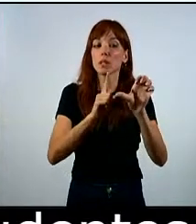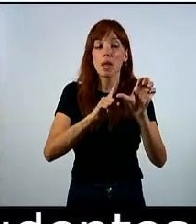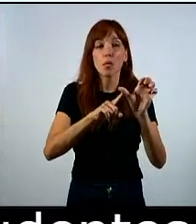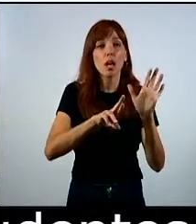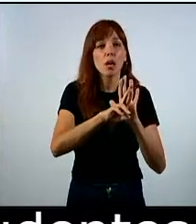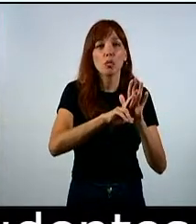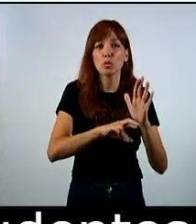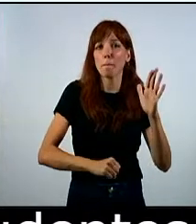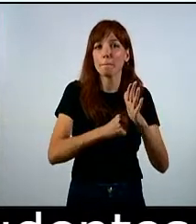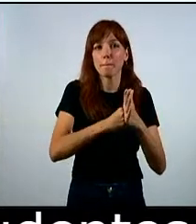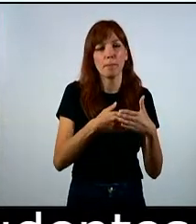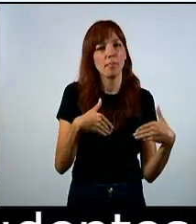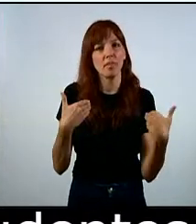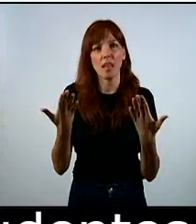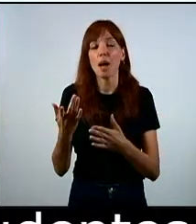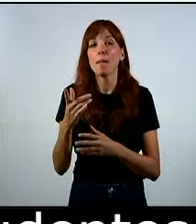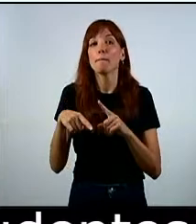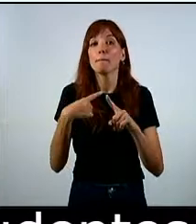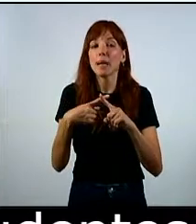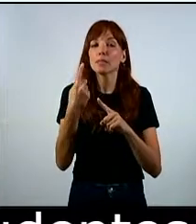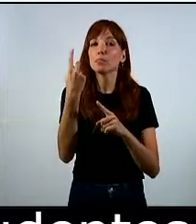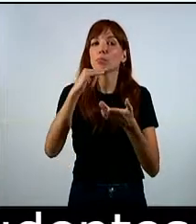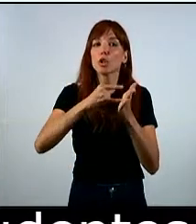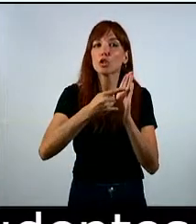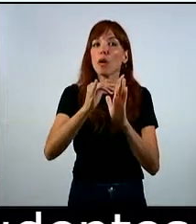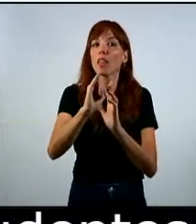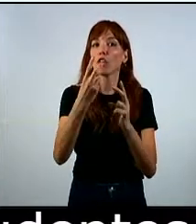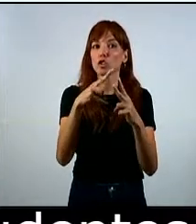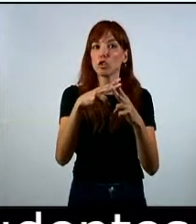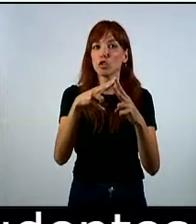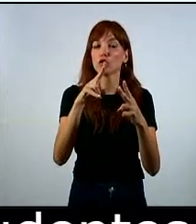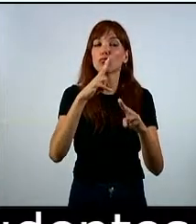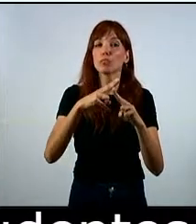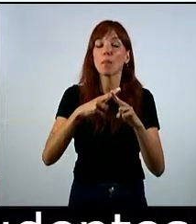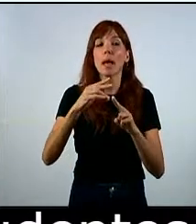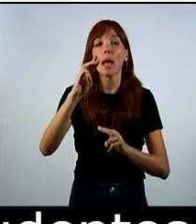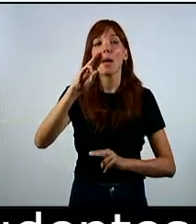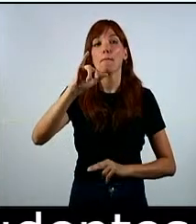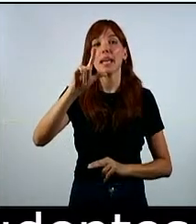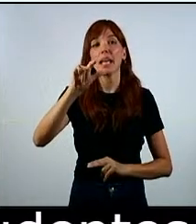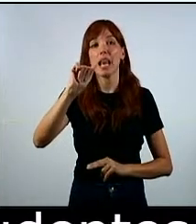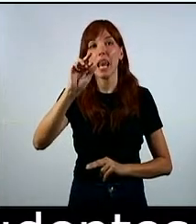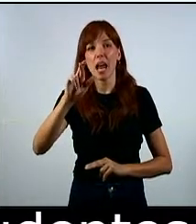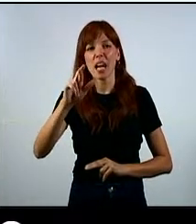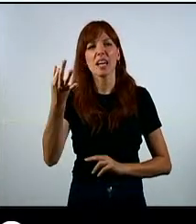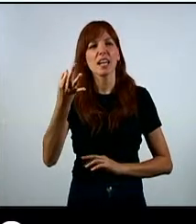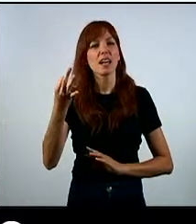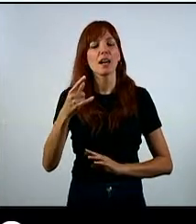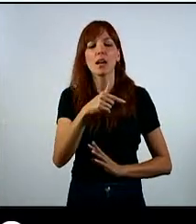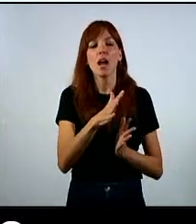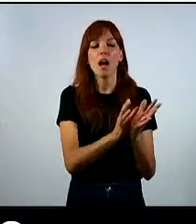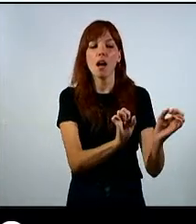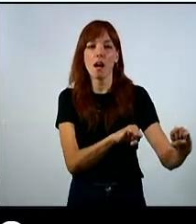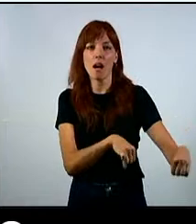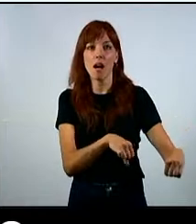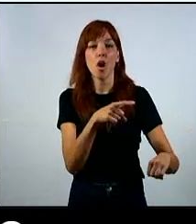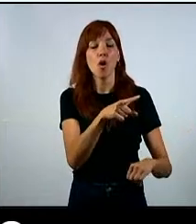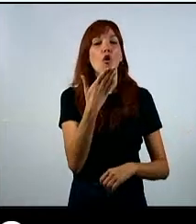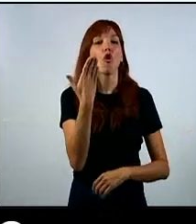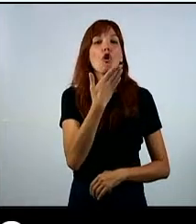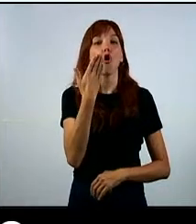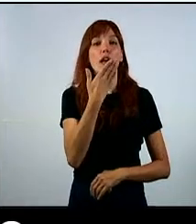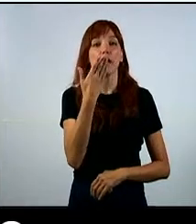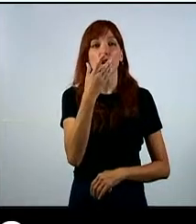tiene, incluso dos proyectos que se llaman el Proyecto Pilar, que es un acuerdo que existe entre el Colegio de